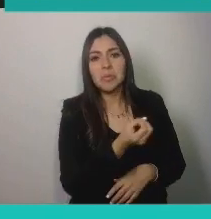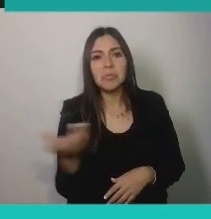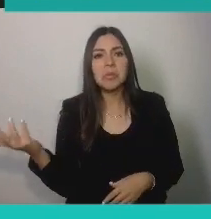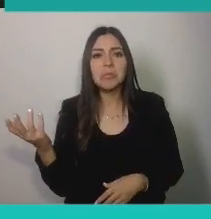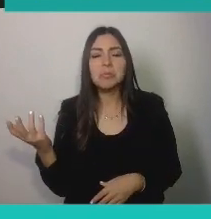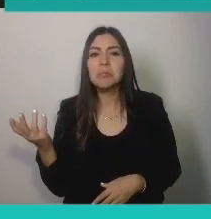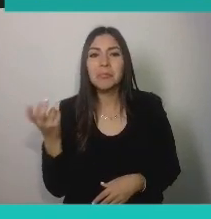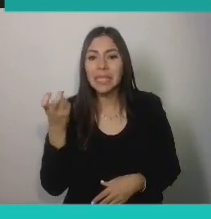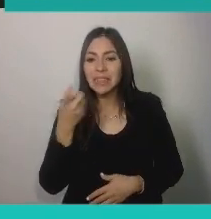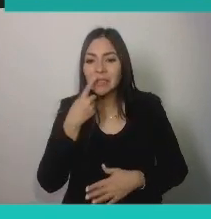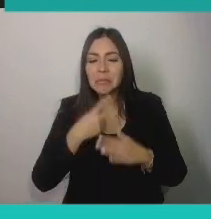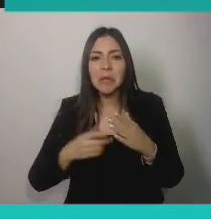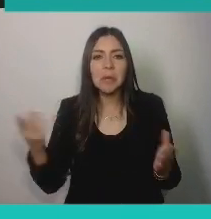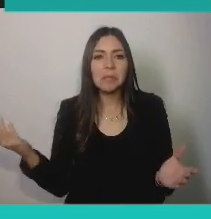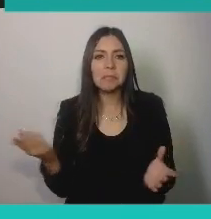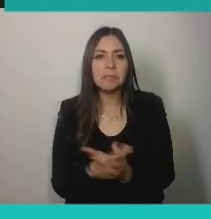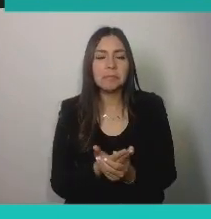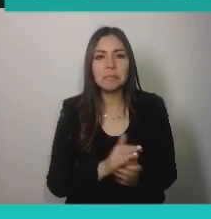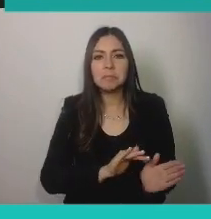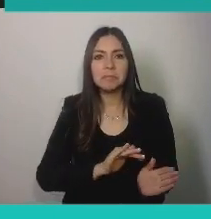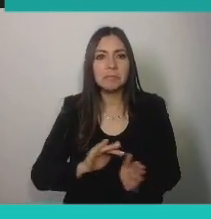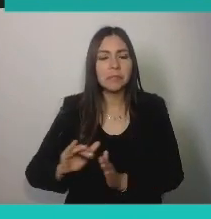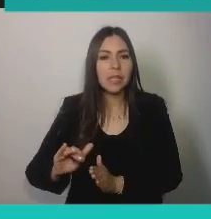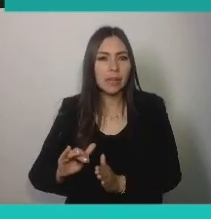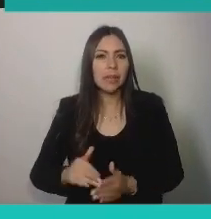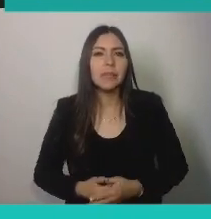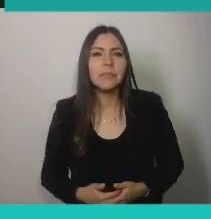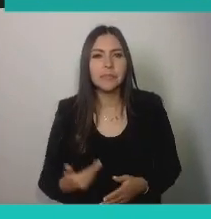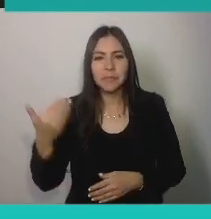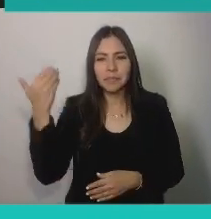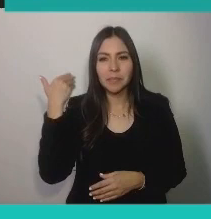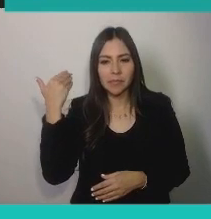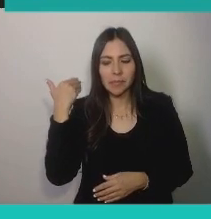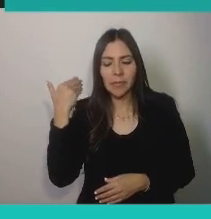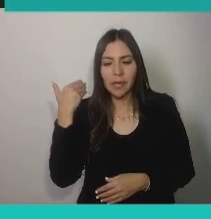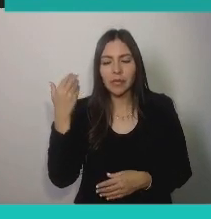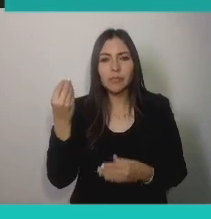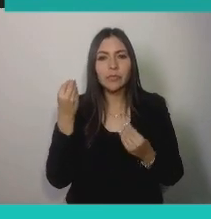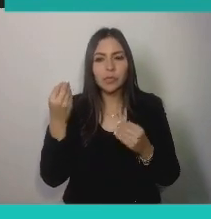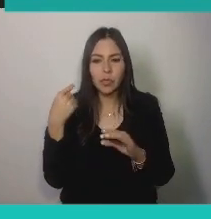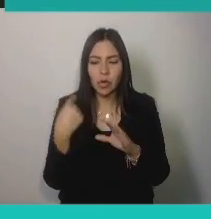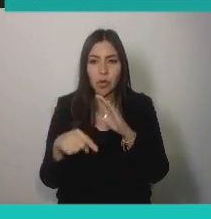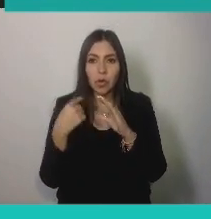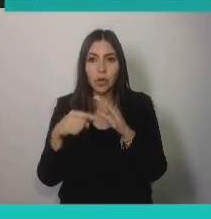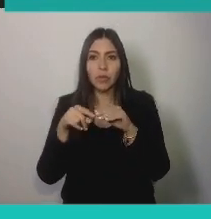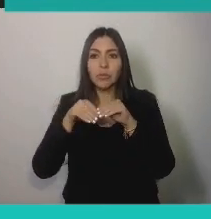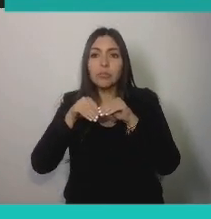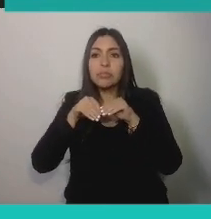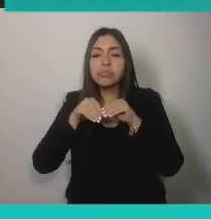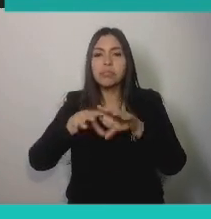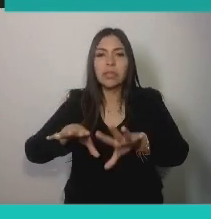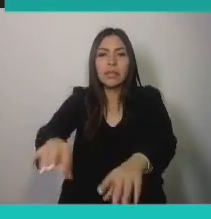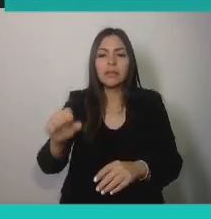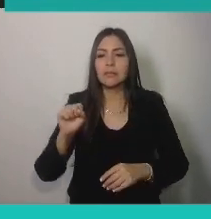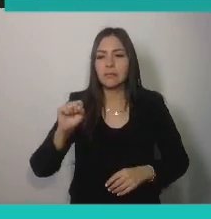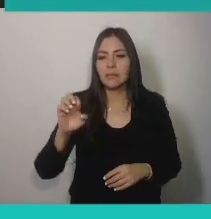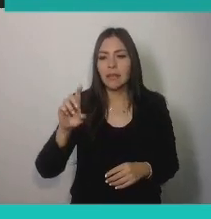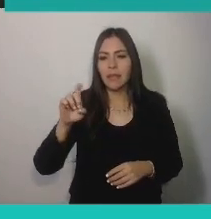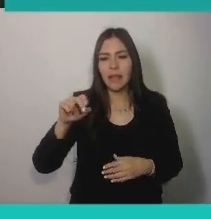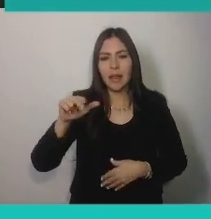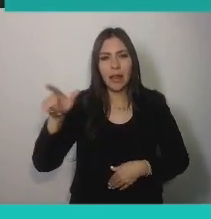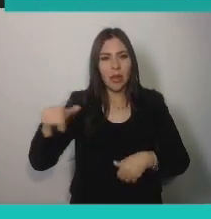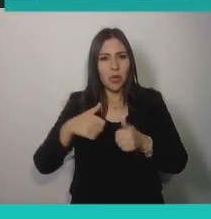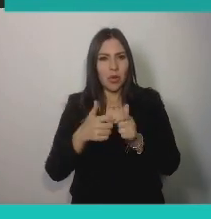anterior, en los últimos días, la filtración masiva de correos electrónicos por parte de la Sedena, realizada por el grupo de hackers